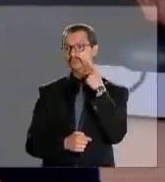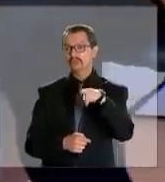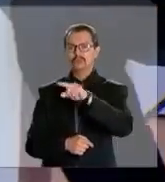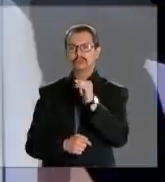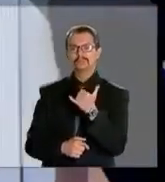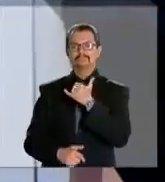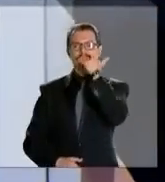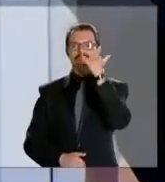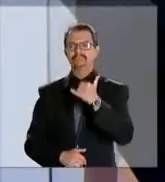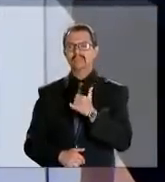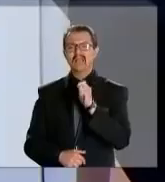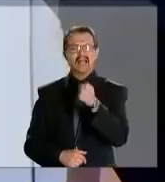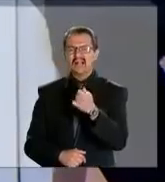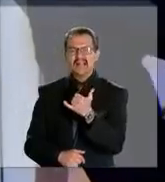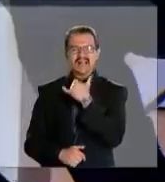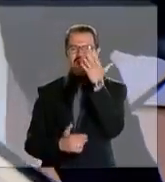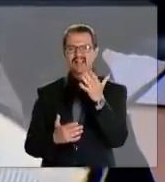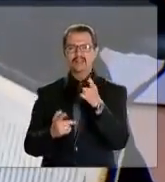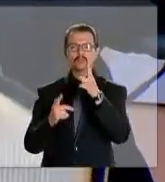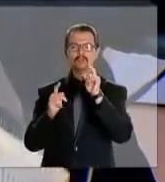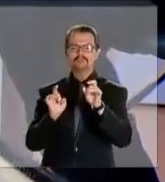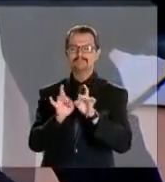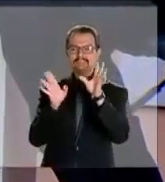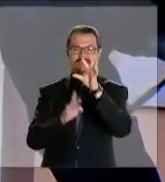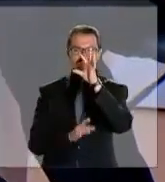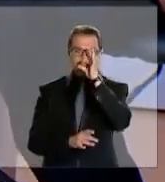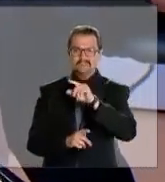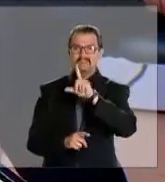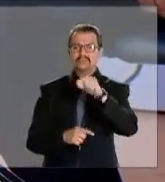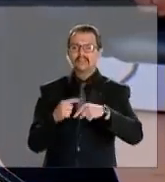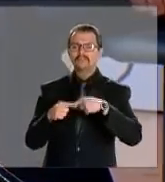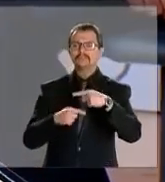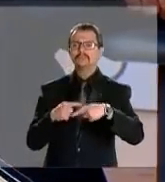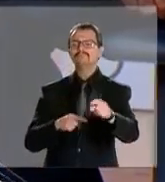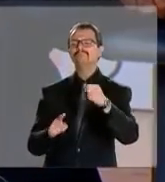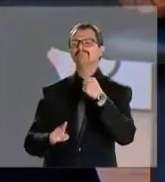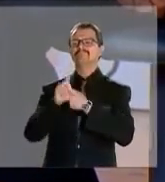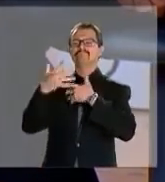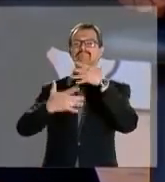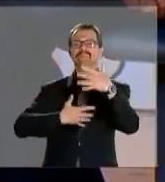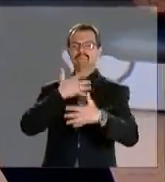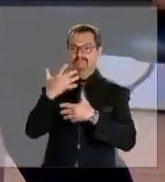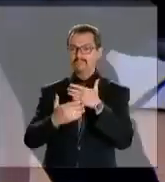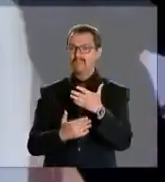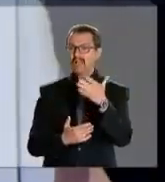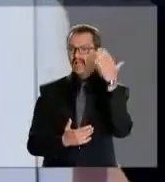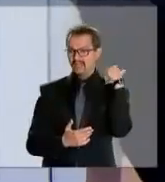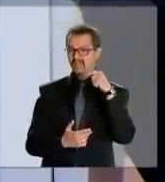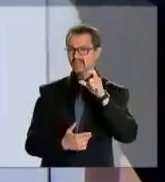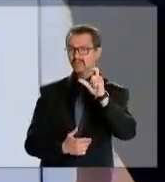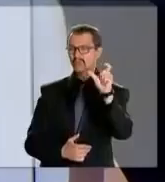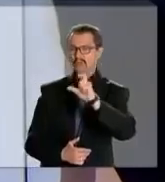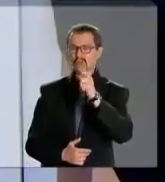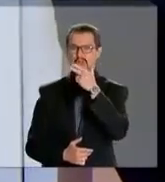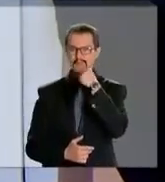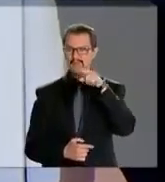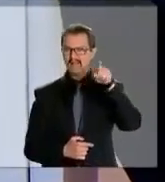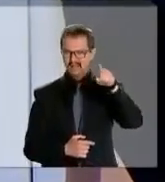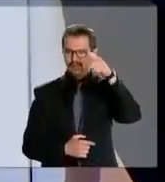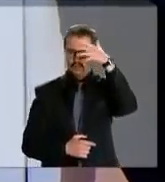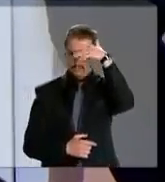consecuencias fue un error histórico inaceptable haber recibido a donald trump en los pinos cuando el señor llevaba un año en plena campaña